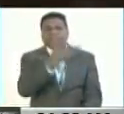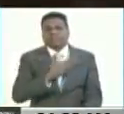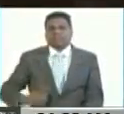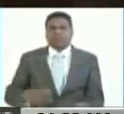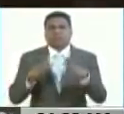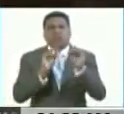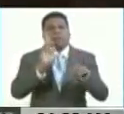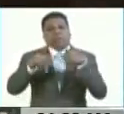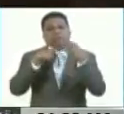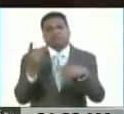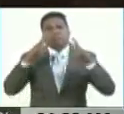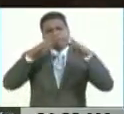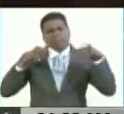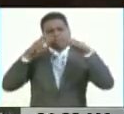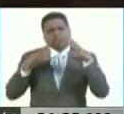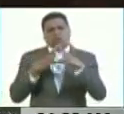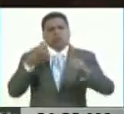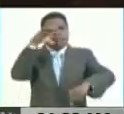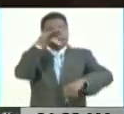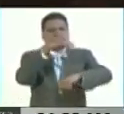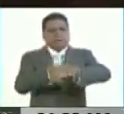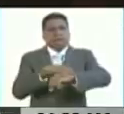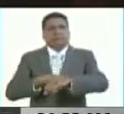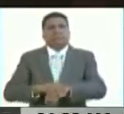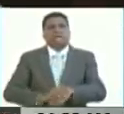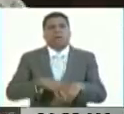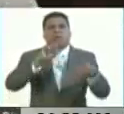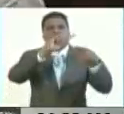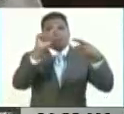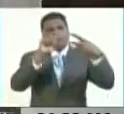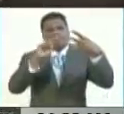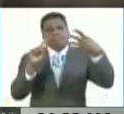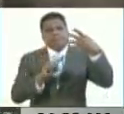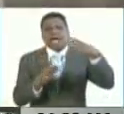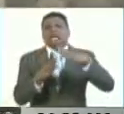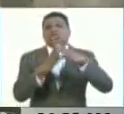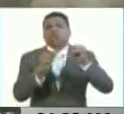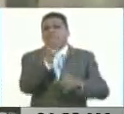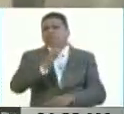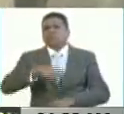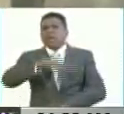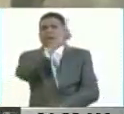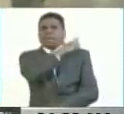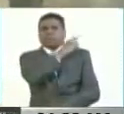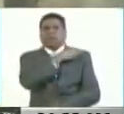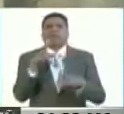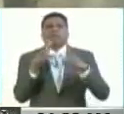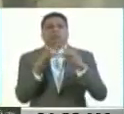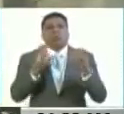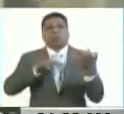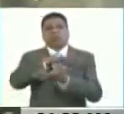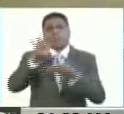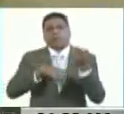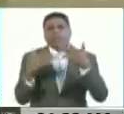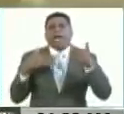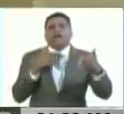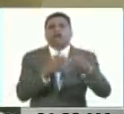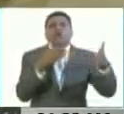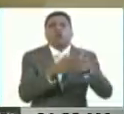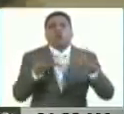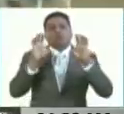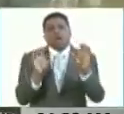de investigación resultaron detenidos los varios ejecutivos, autores y ejecutores del atentado realizado contra la